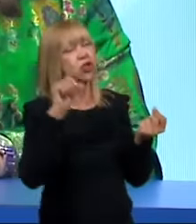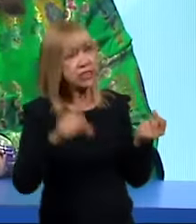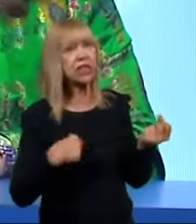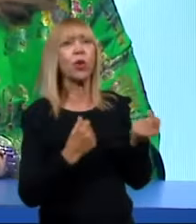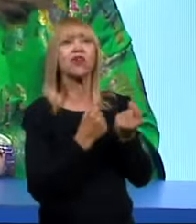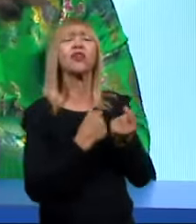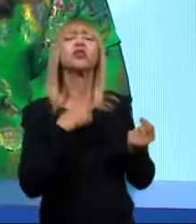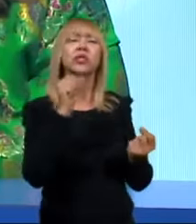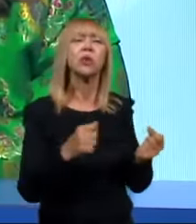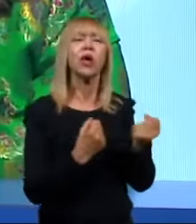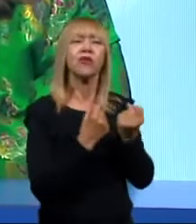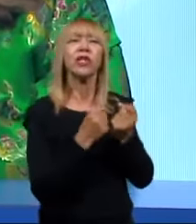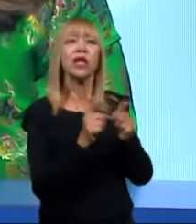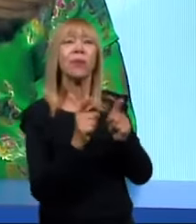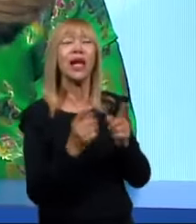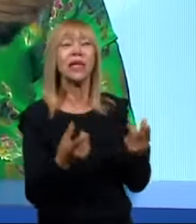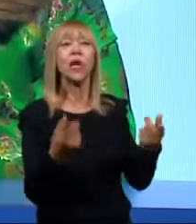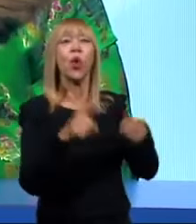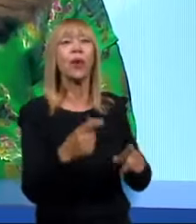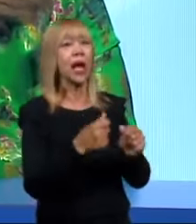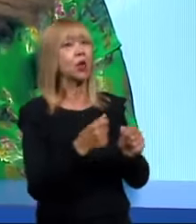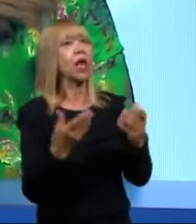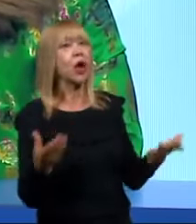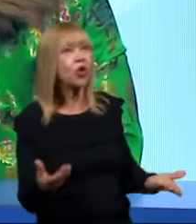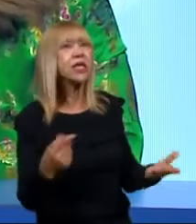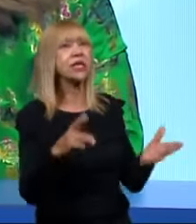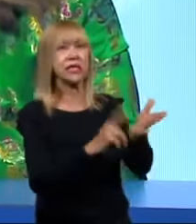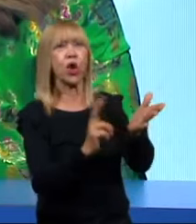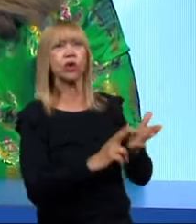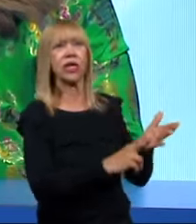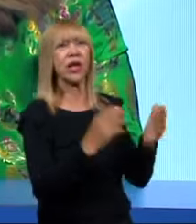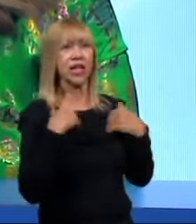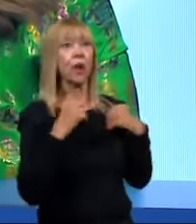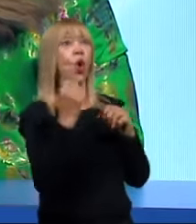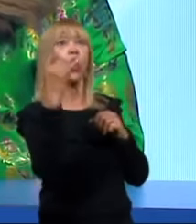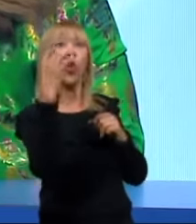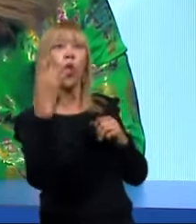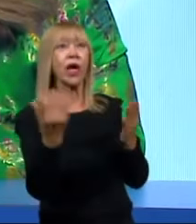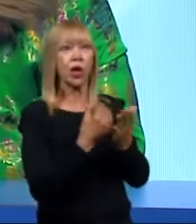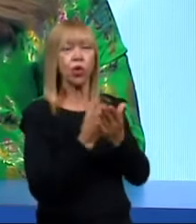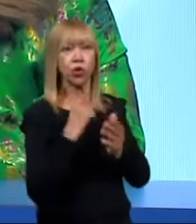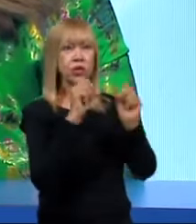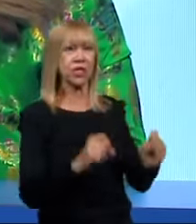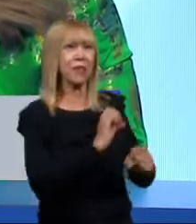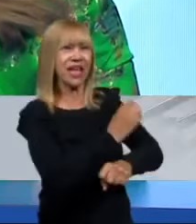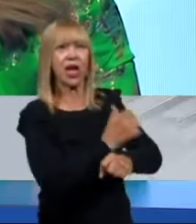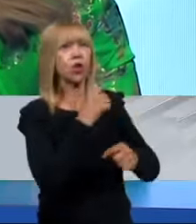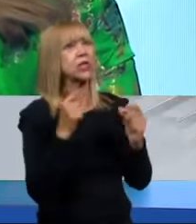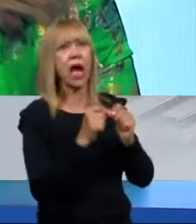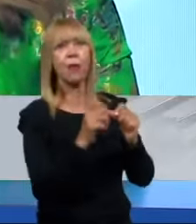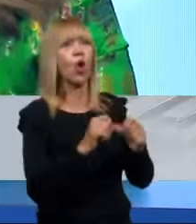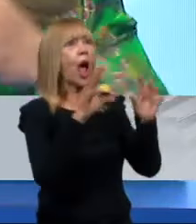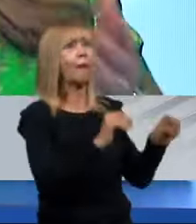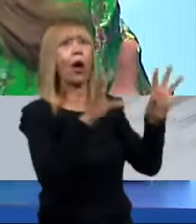defender. Yo sí voy a defender el que se cumpla cada una de las cosas que se contrataron, que tengamos luz, que renovemos nuestro sistema de energía y no sigamos con